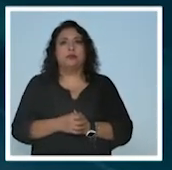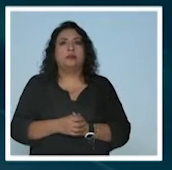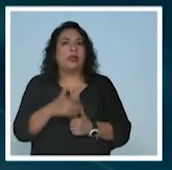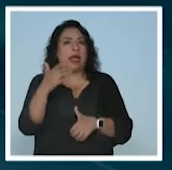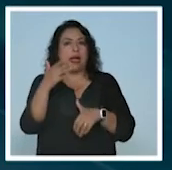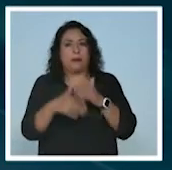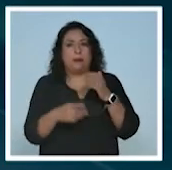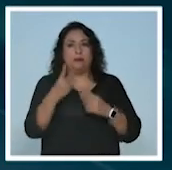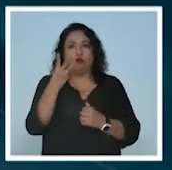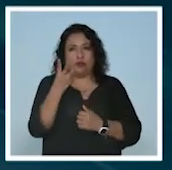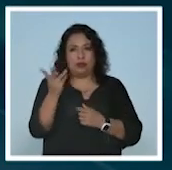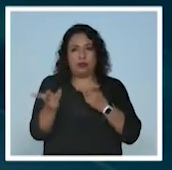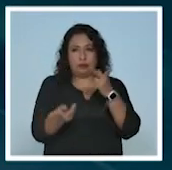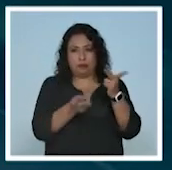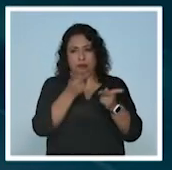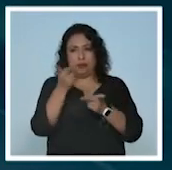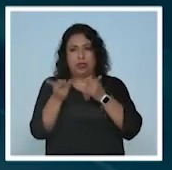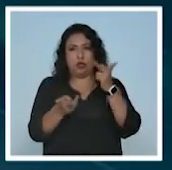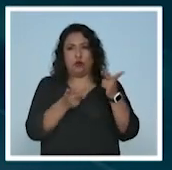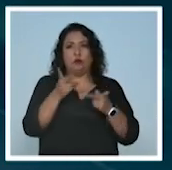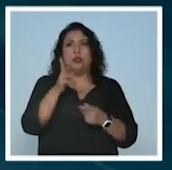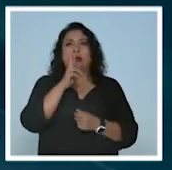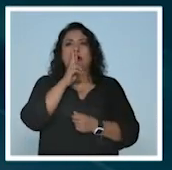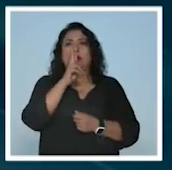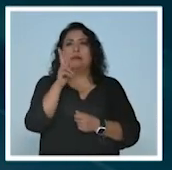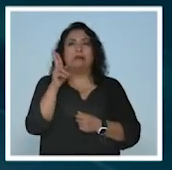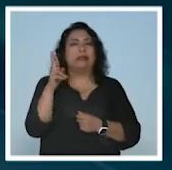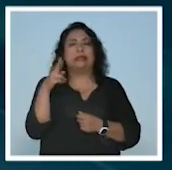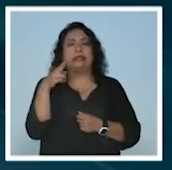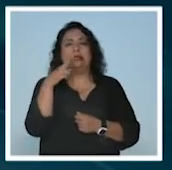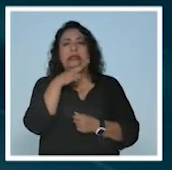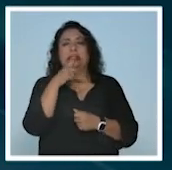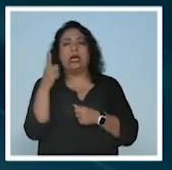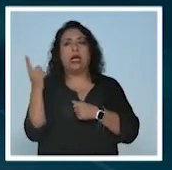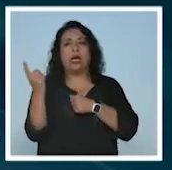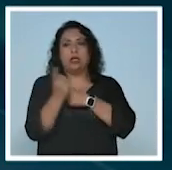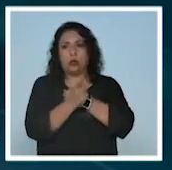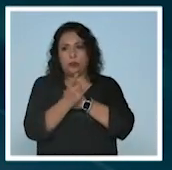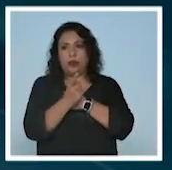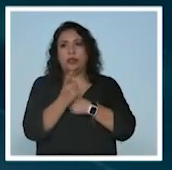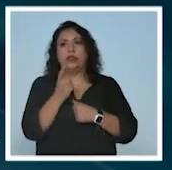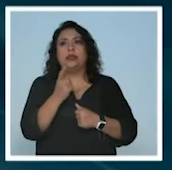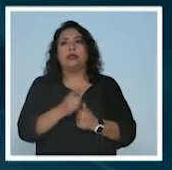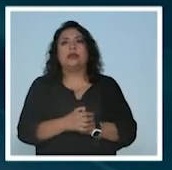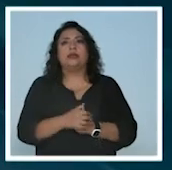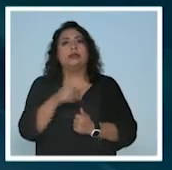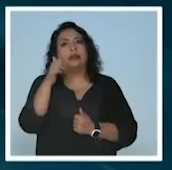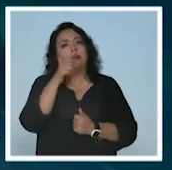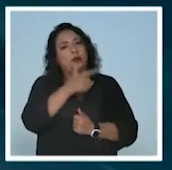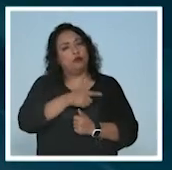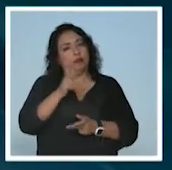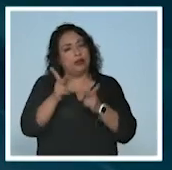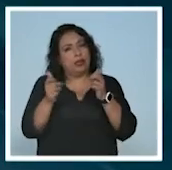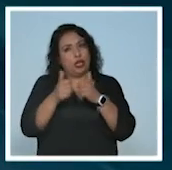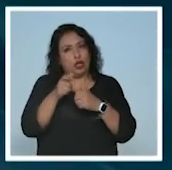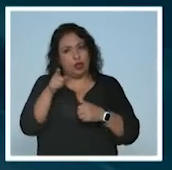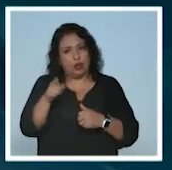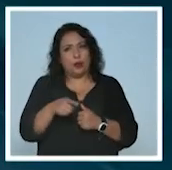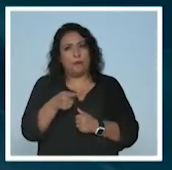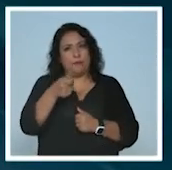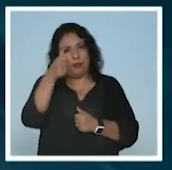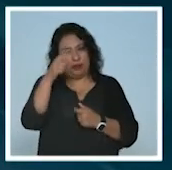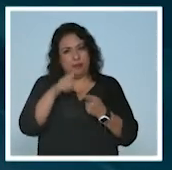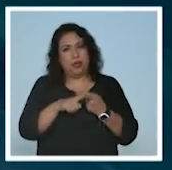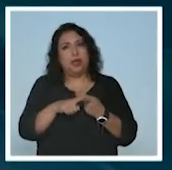terminamos con tres preguntas de respuesta inmediata, que siempre es un placer platicarlo contigo. La